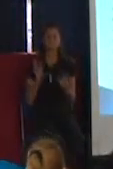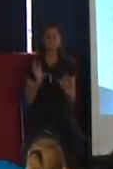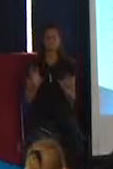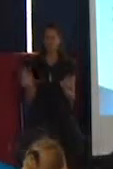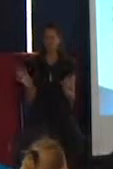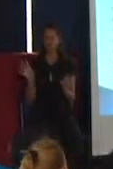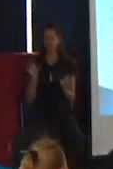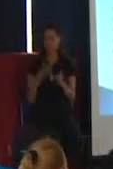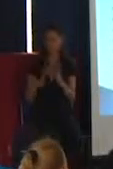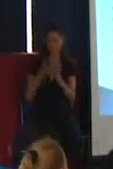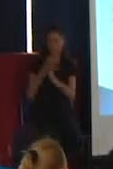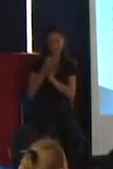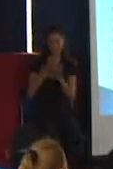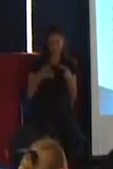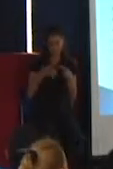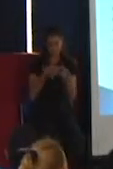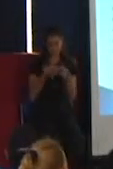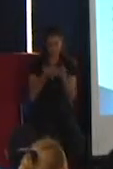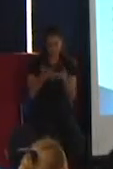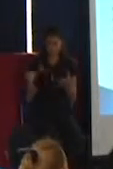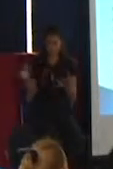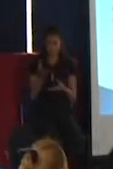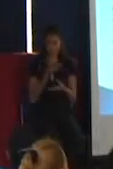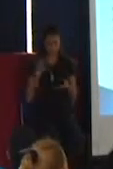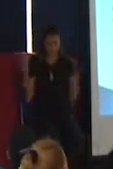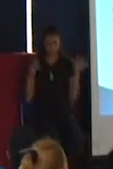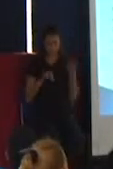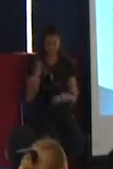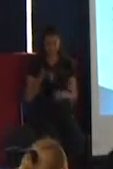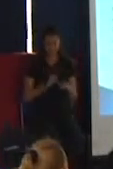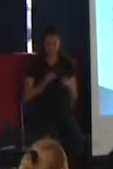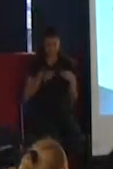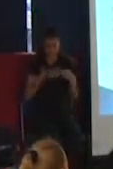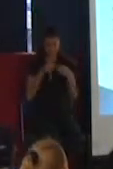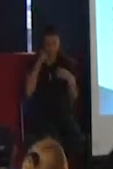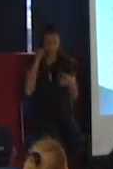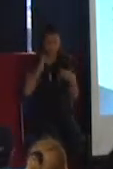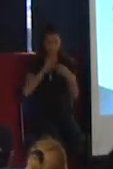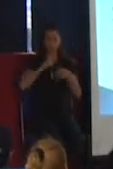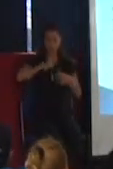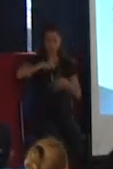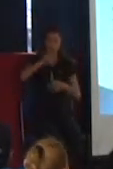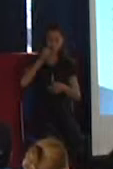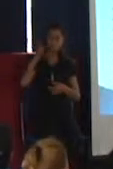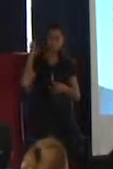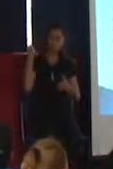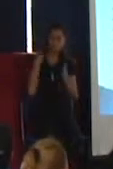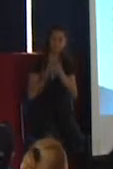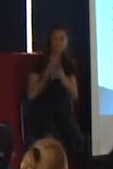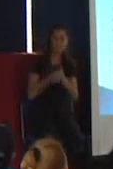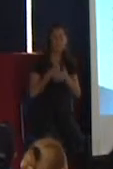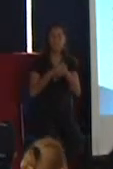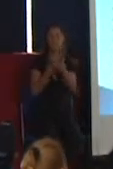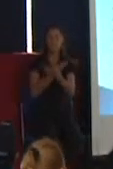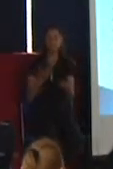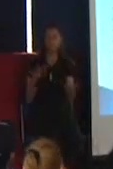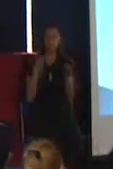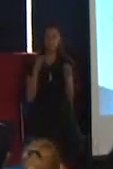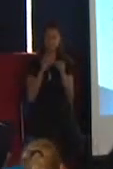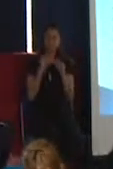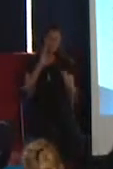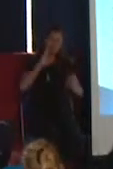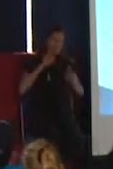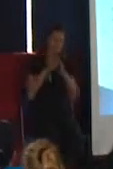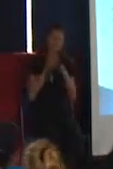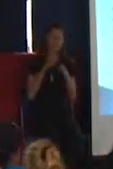esta corporación que hoy nos tiene aquí, que son las que velan por estos derechos y que son las que velan por cada una de estas